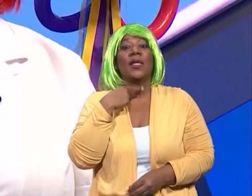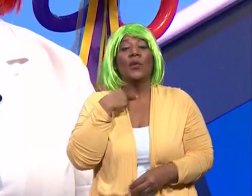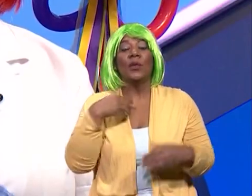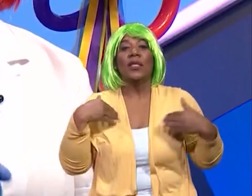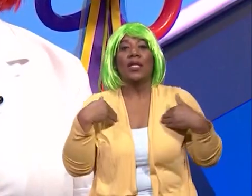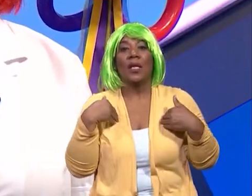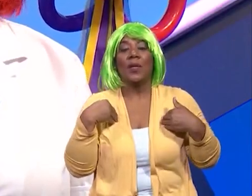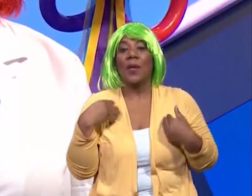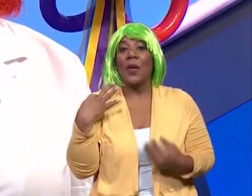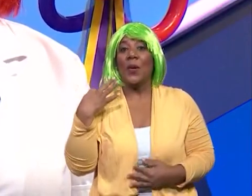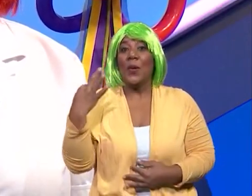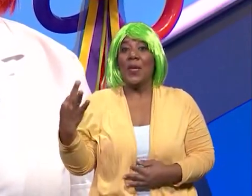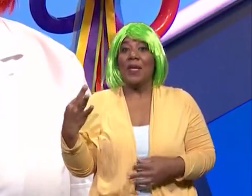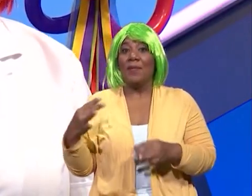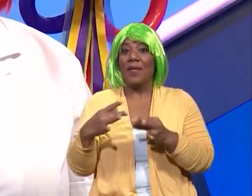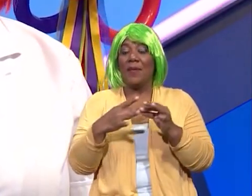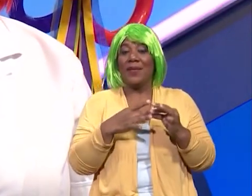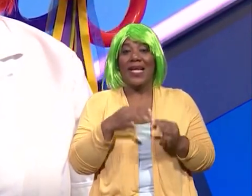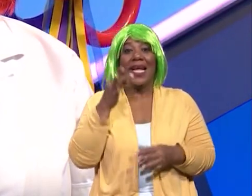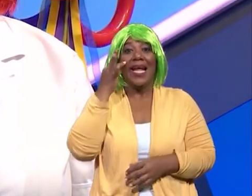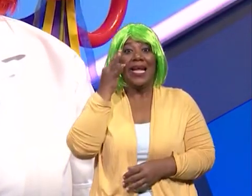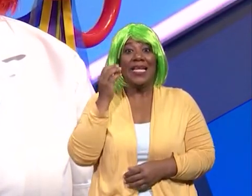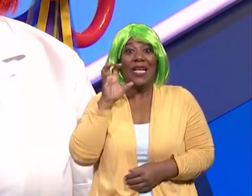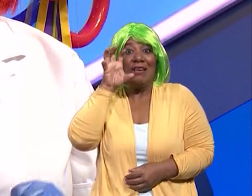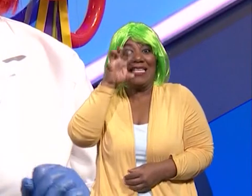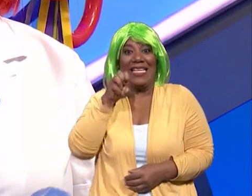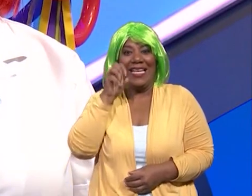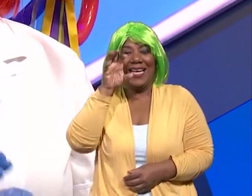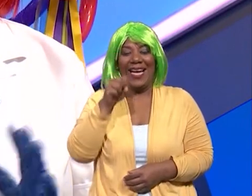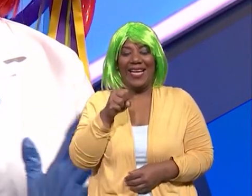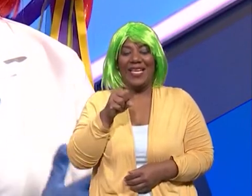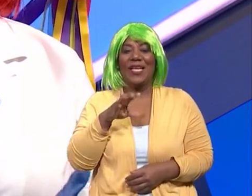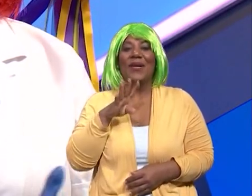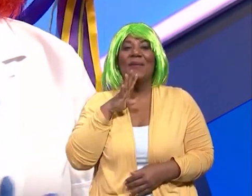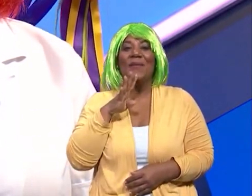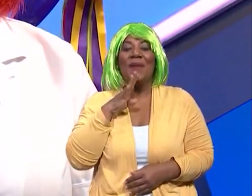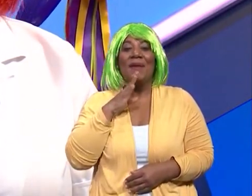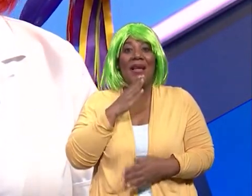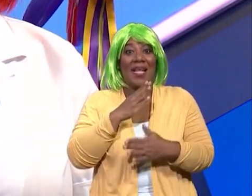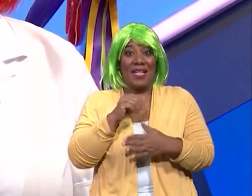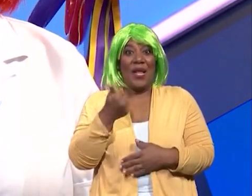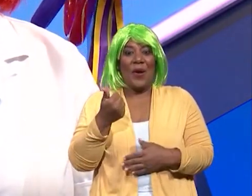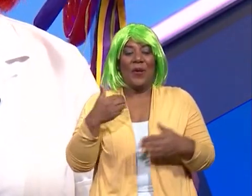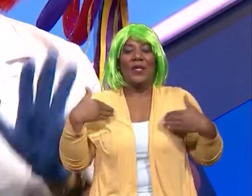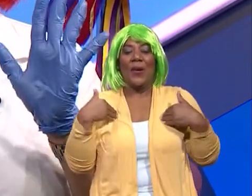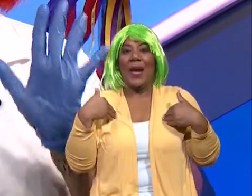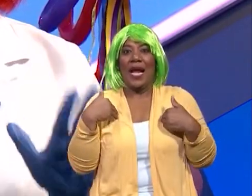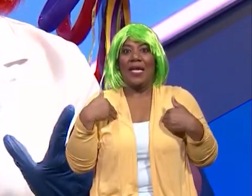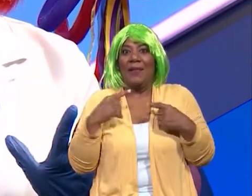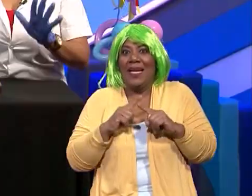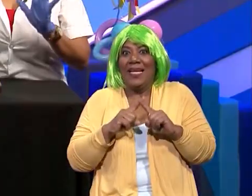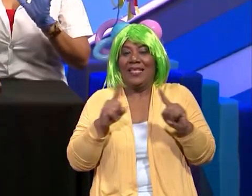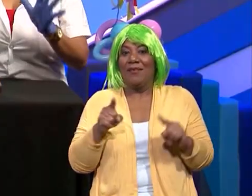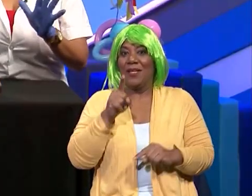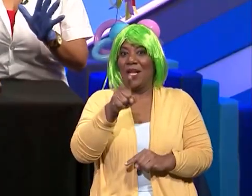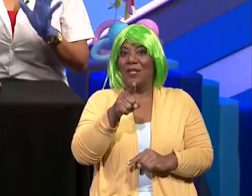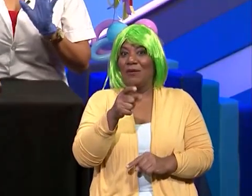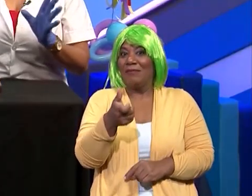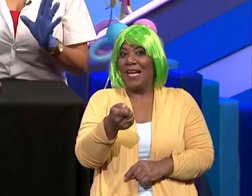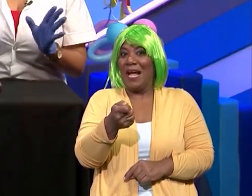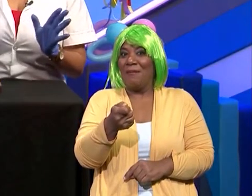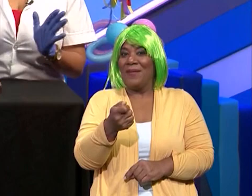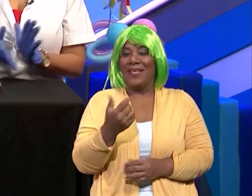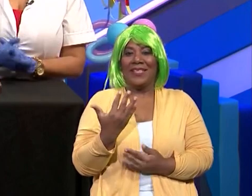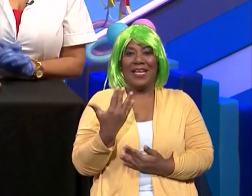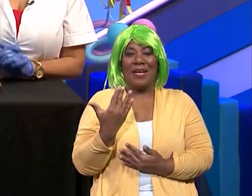un invitado muy especial, el tío Canino, que nos va a hablar sobre algunos animales exóticos. No se muevan. Quédense ahí,